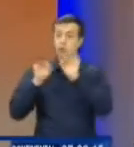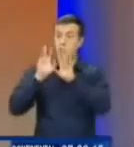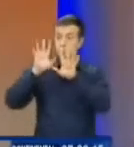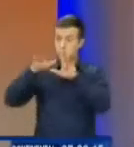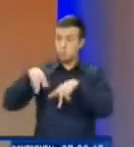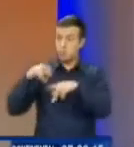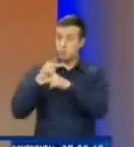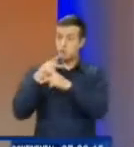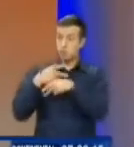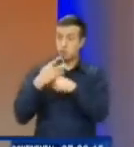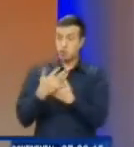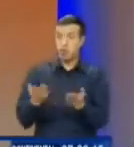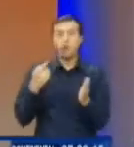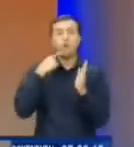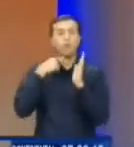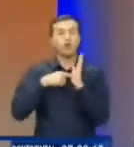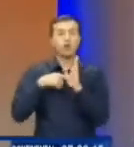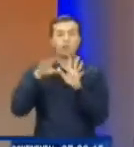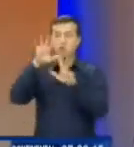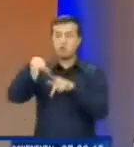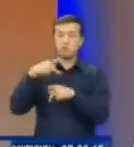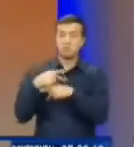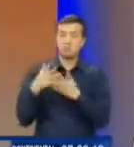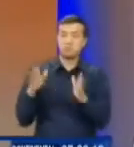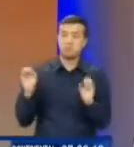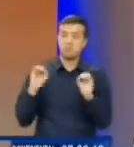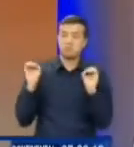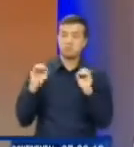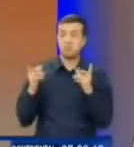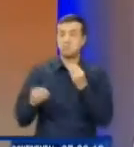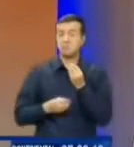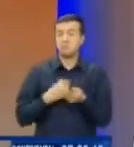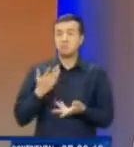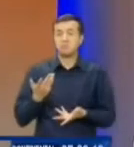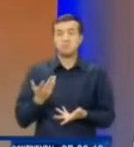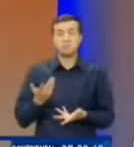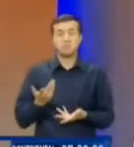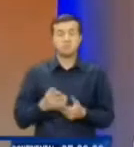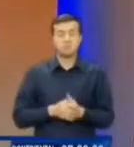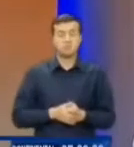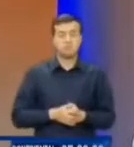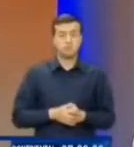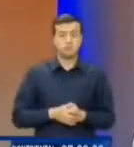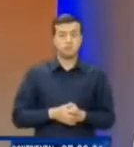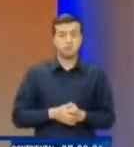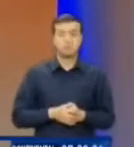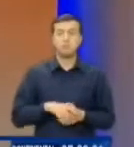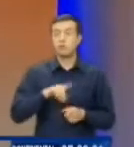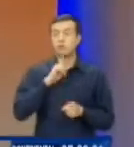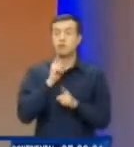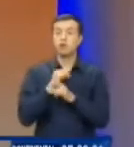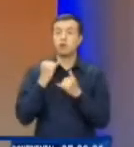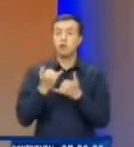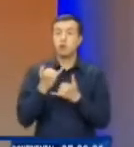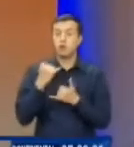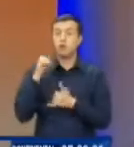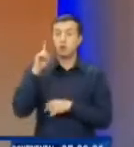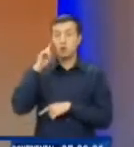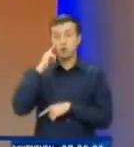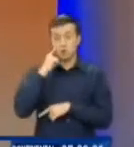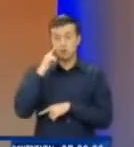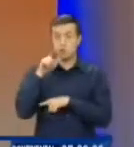pero cuando esa tierra no se está produciendo y puede generar a veces puede entrar en un proceso de especulación